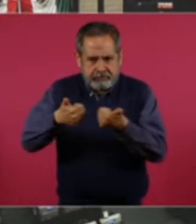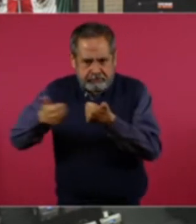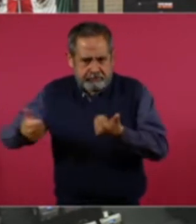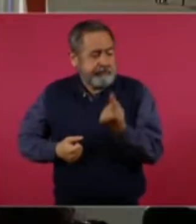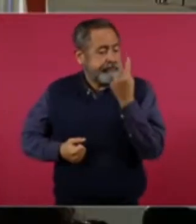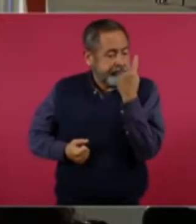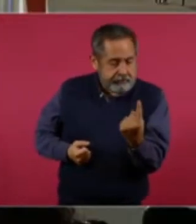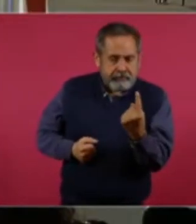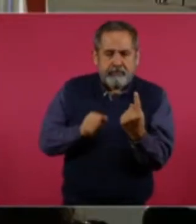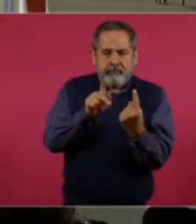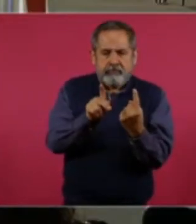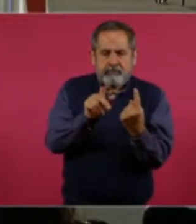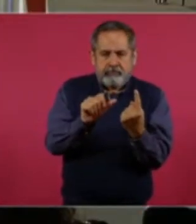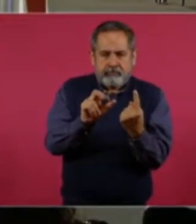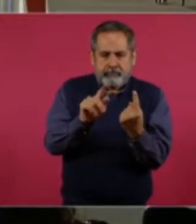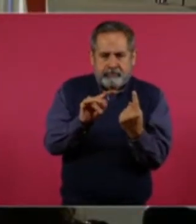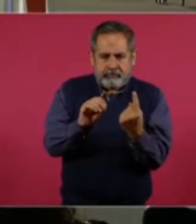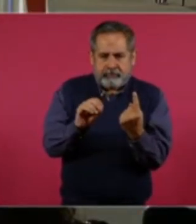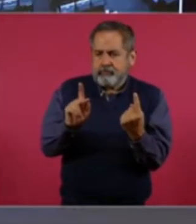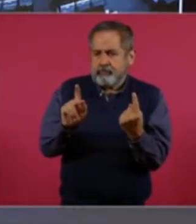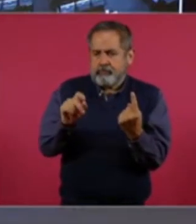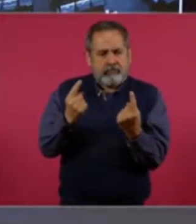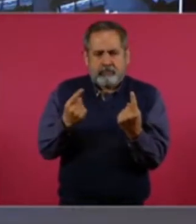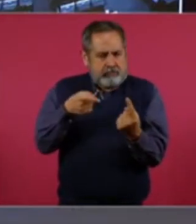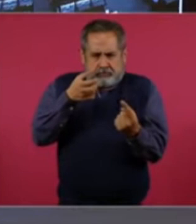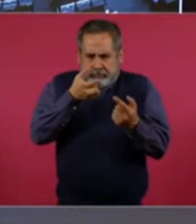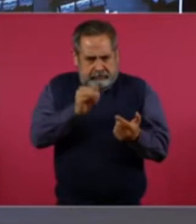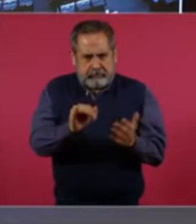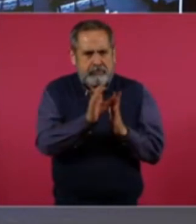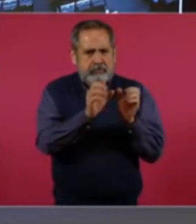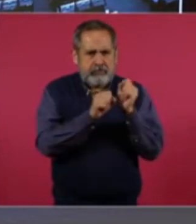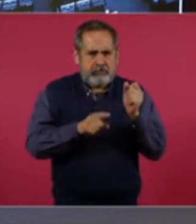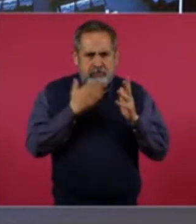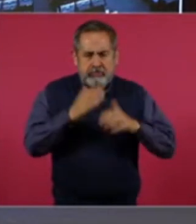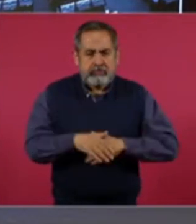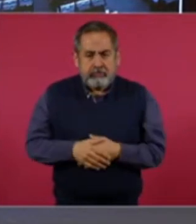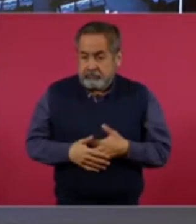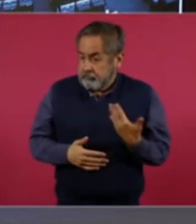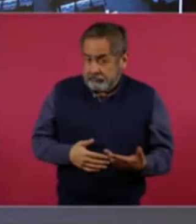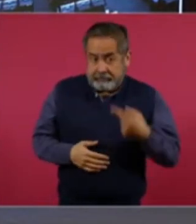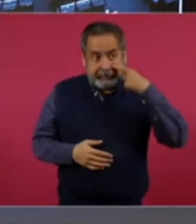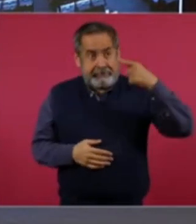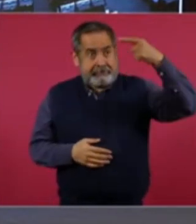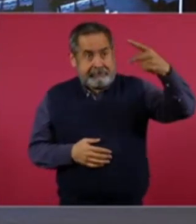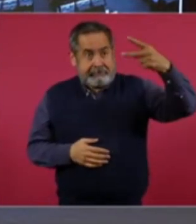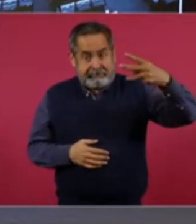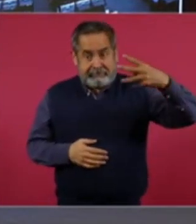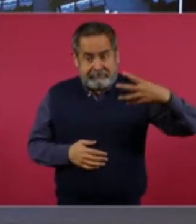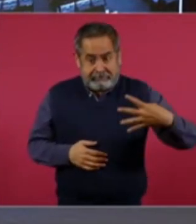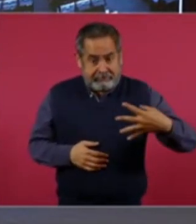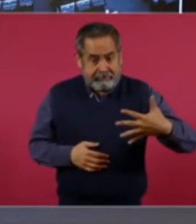considerando, como dice la Constitución, por partido político. Increíble pues que tengamos todos